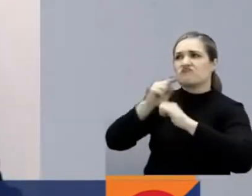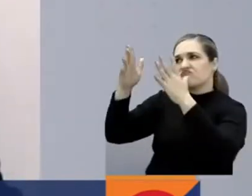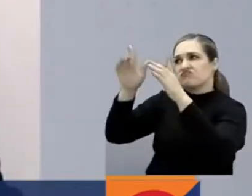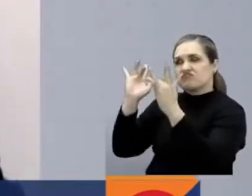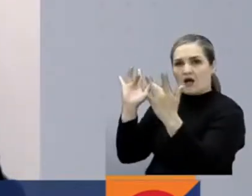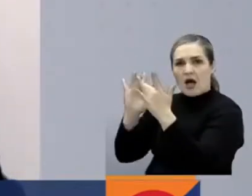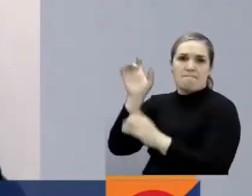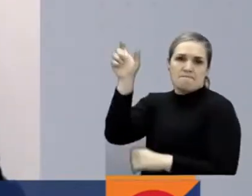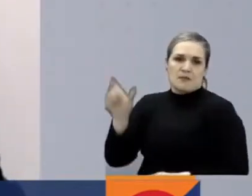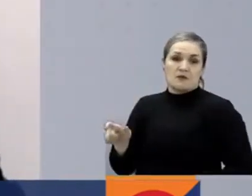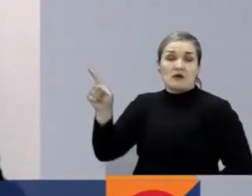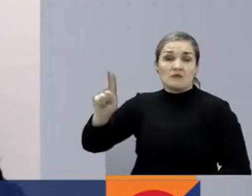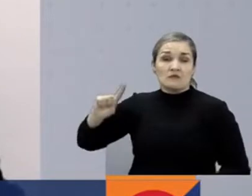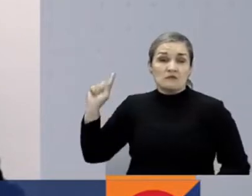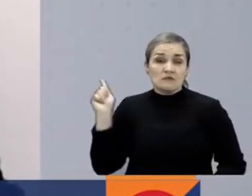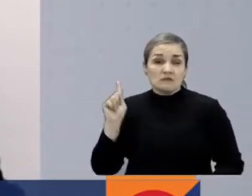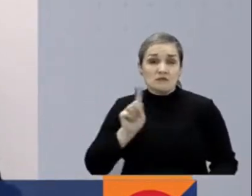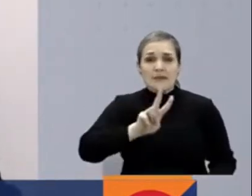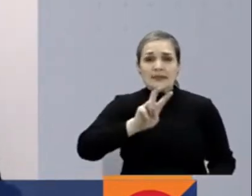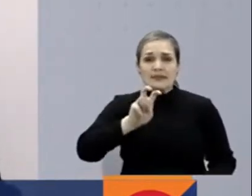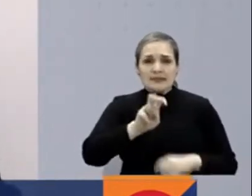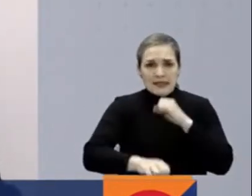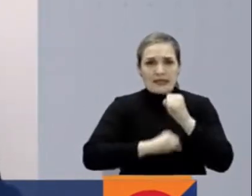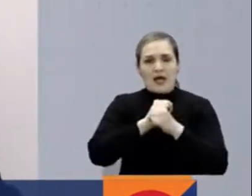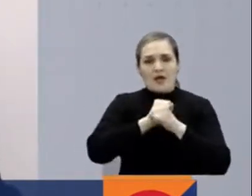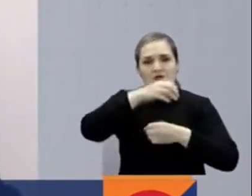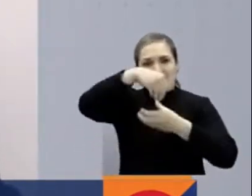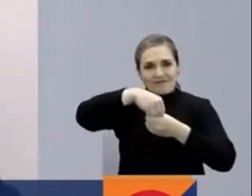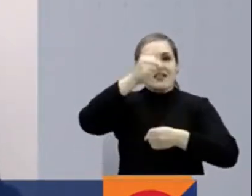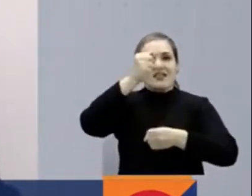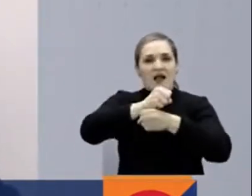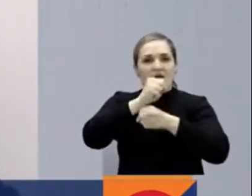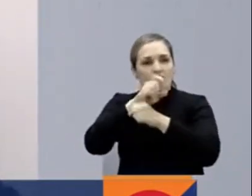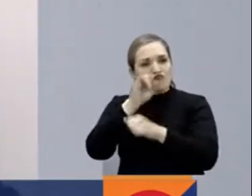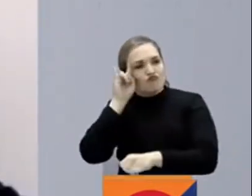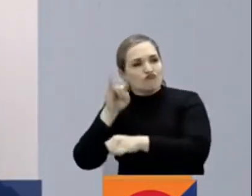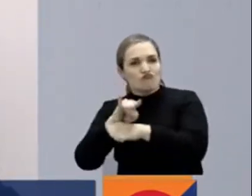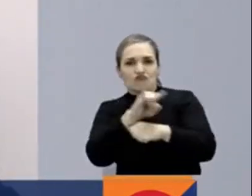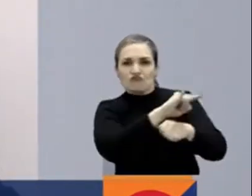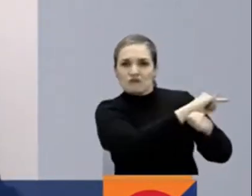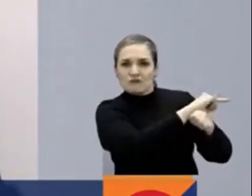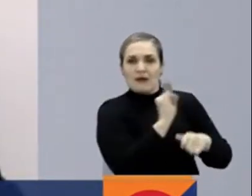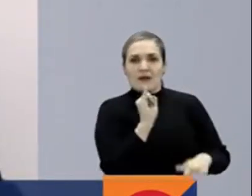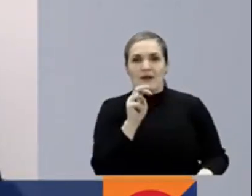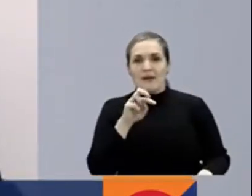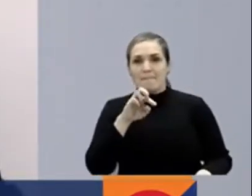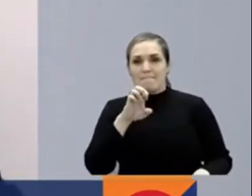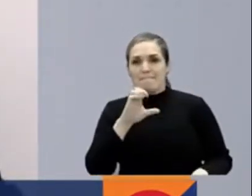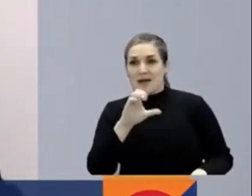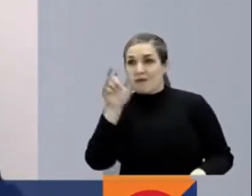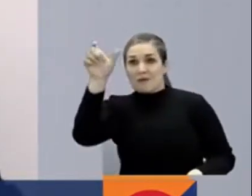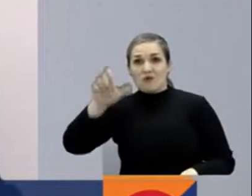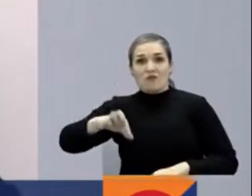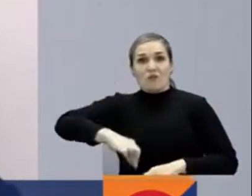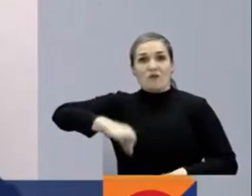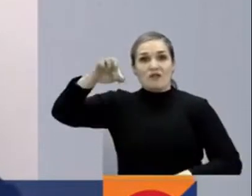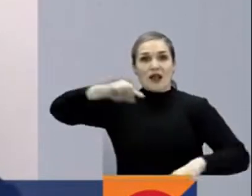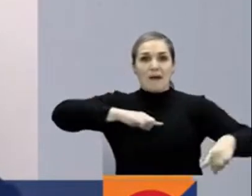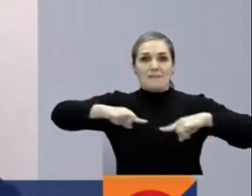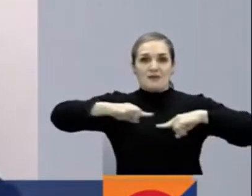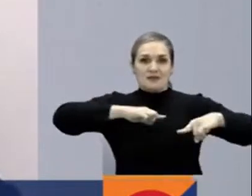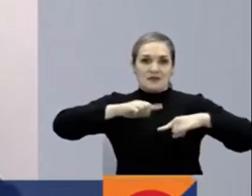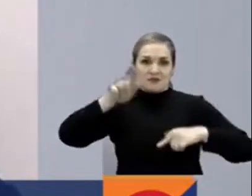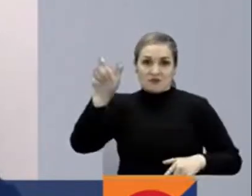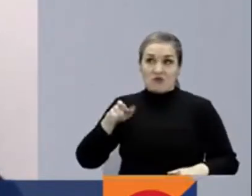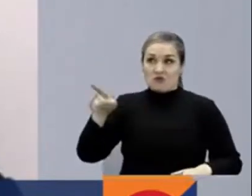27 años como funcionario del cuerpo de custodia, es administrador público especializado y la